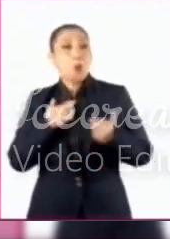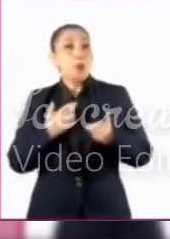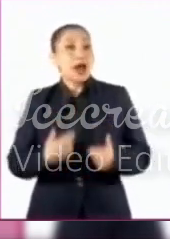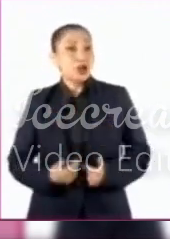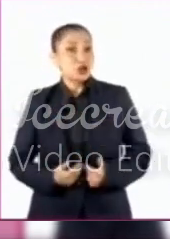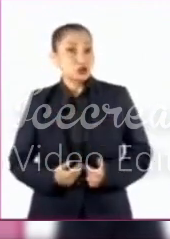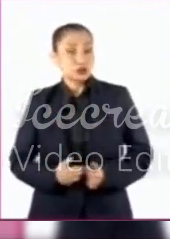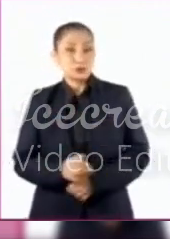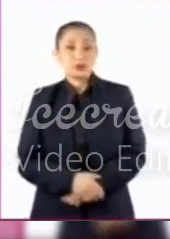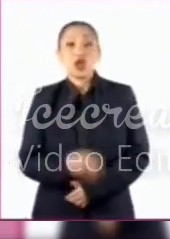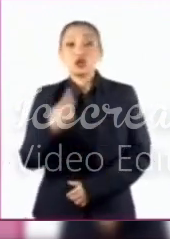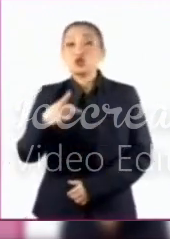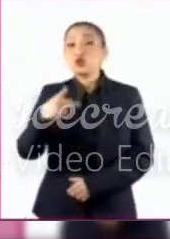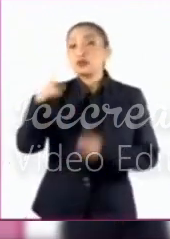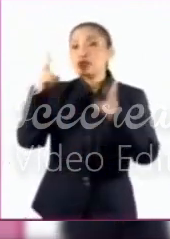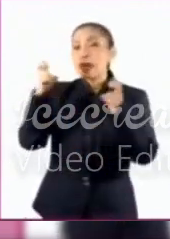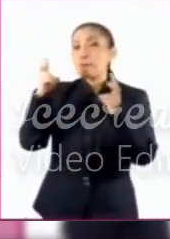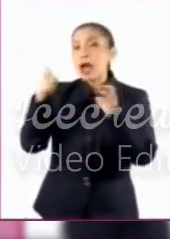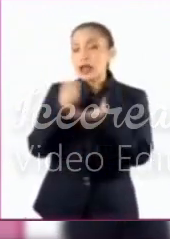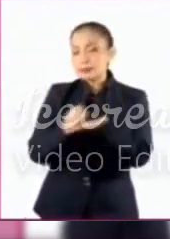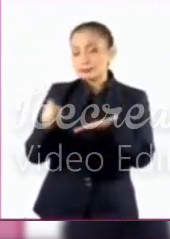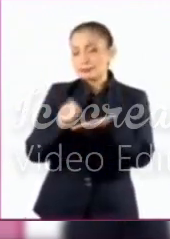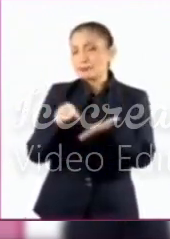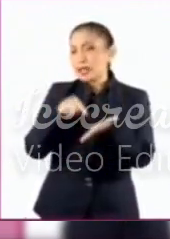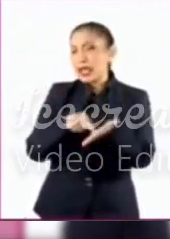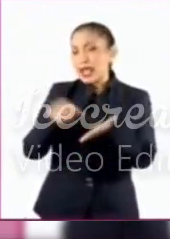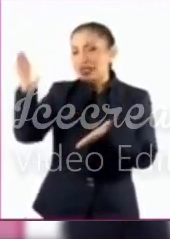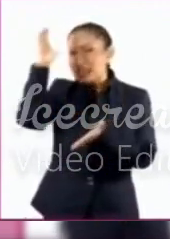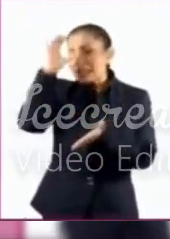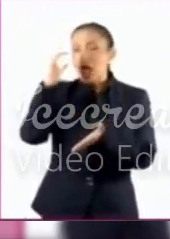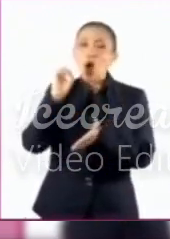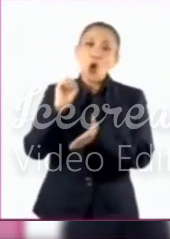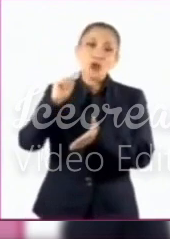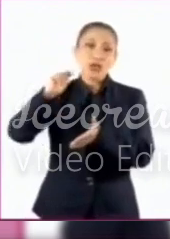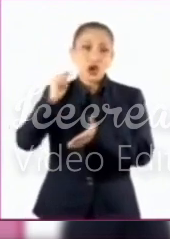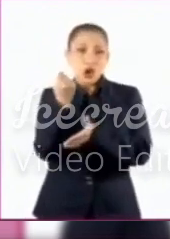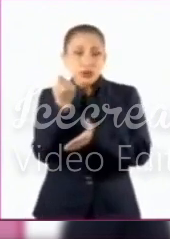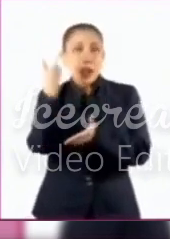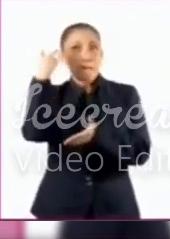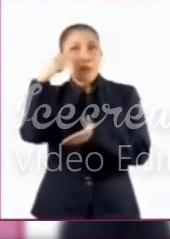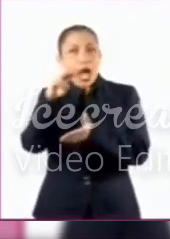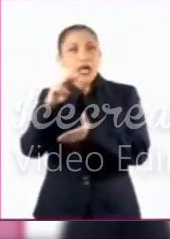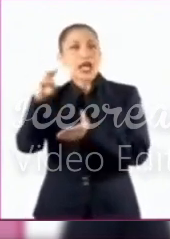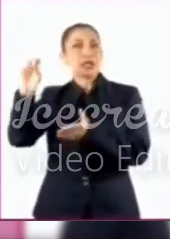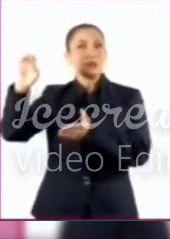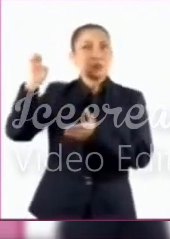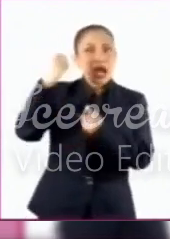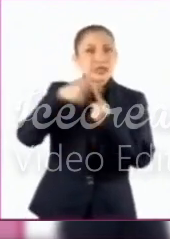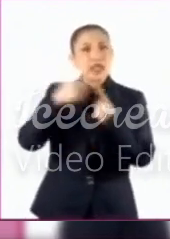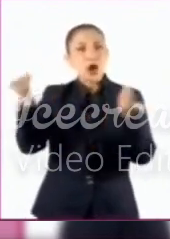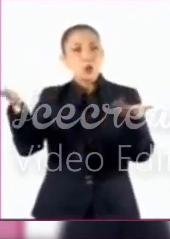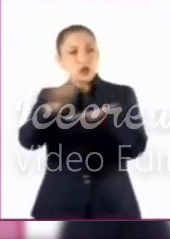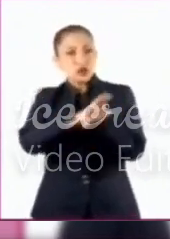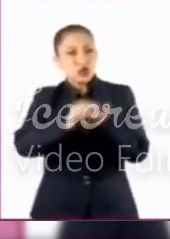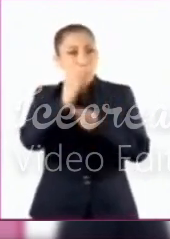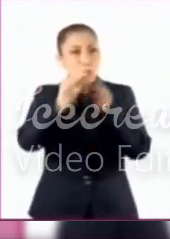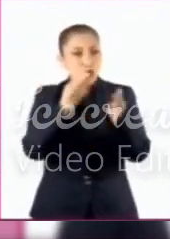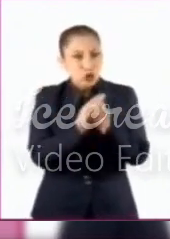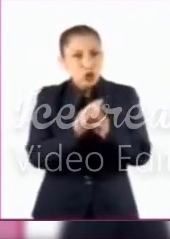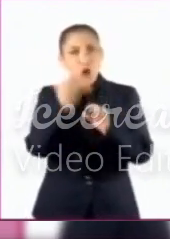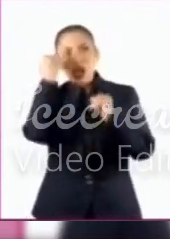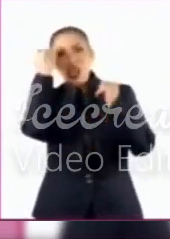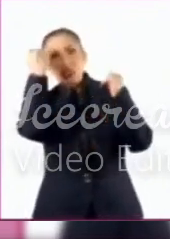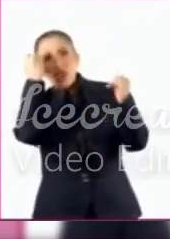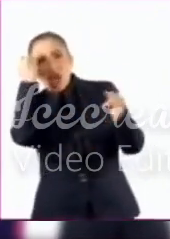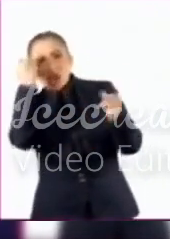humanas. Sus temas principalmente son sobre ciencia y tecnología, viajes al espacio, apocalipsis, utopías